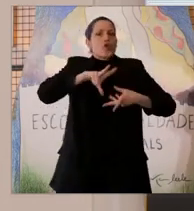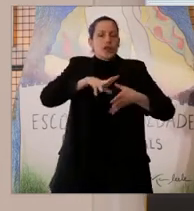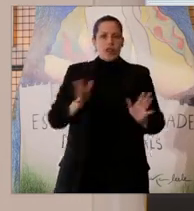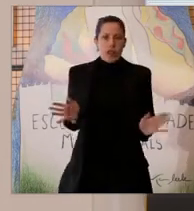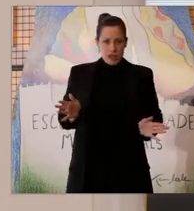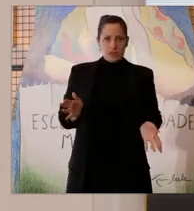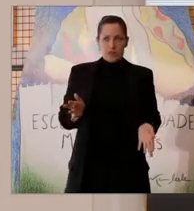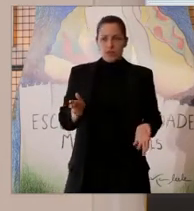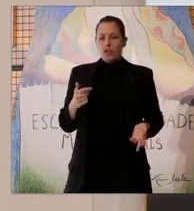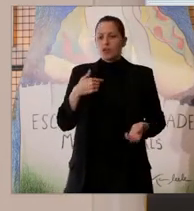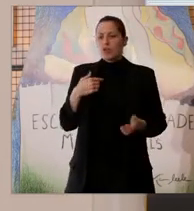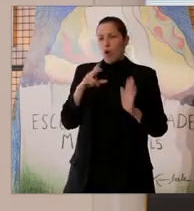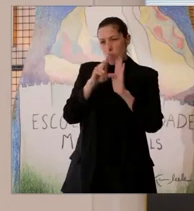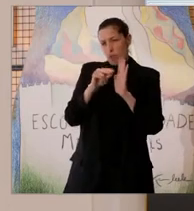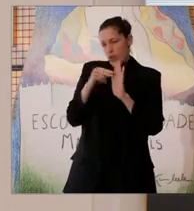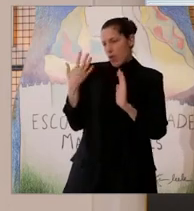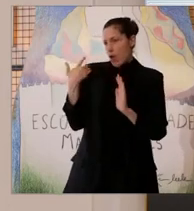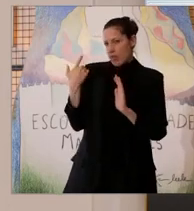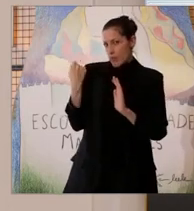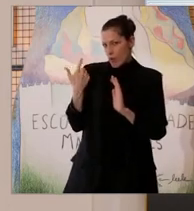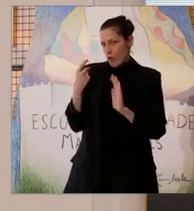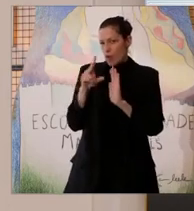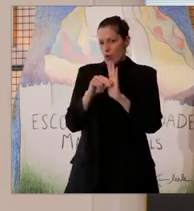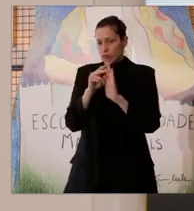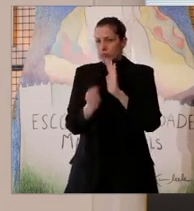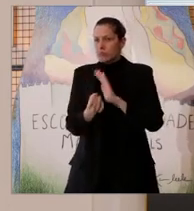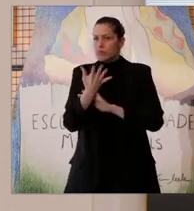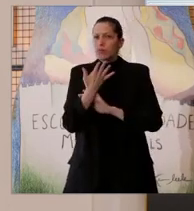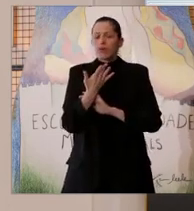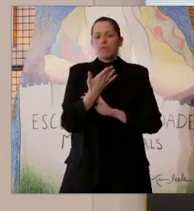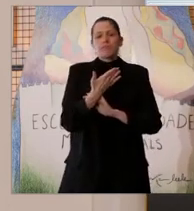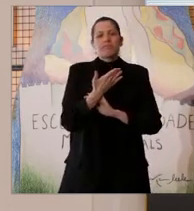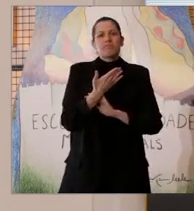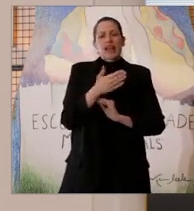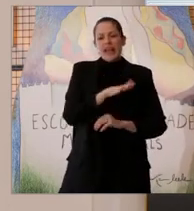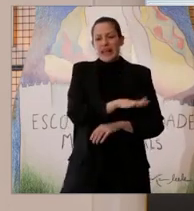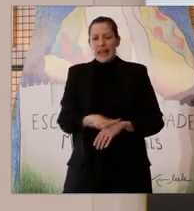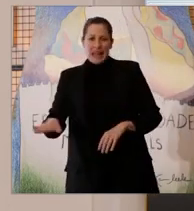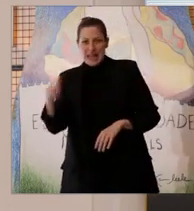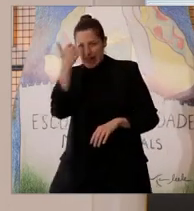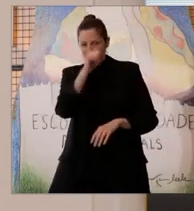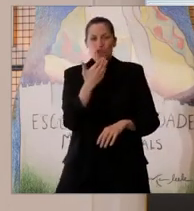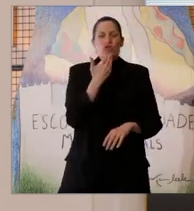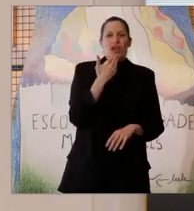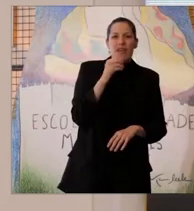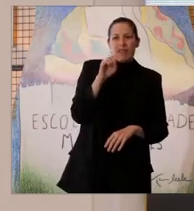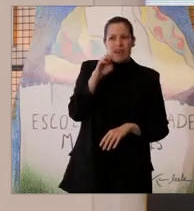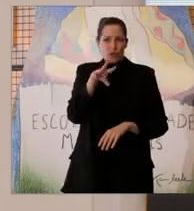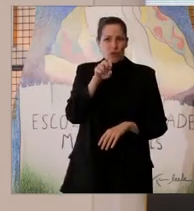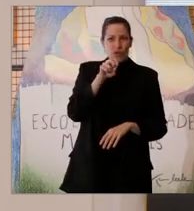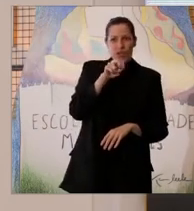el con la violación de unos chavalitos menores de 14 años de 12 años a una niña de 11 años